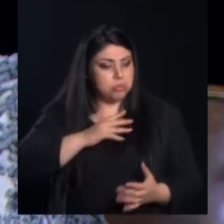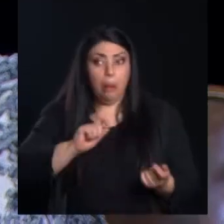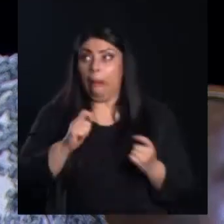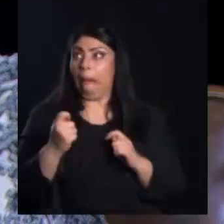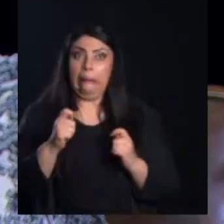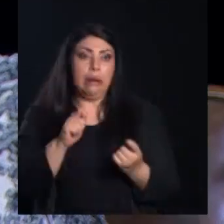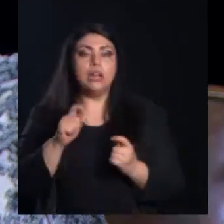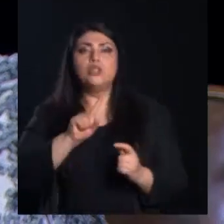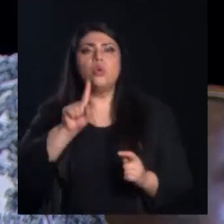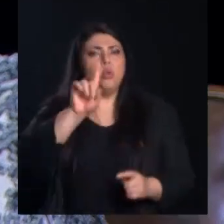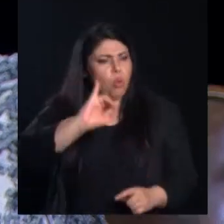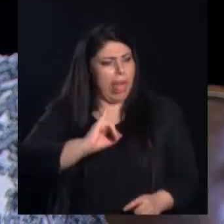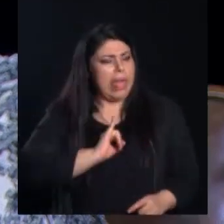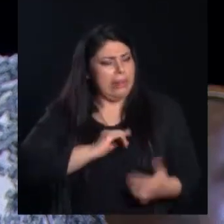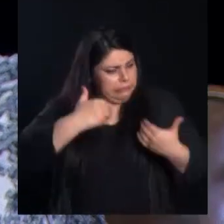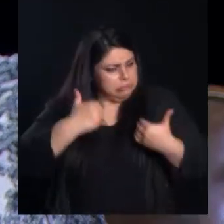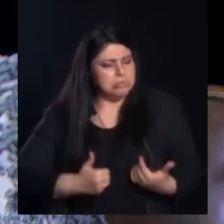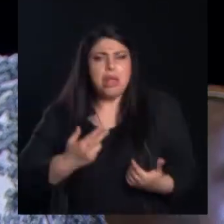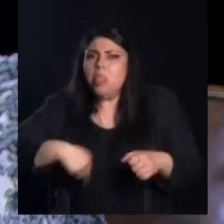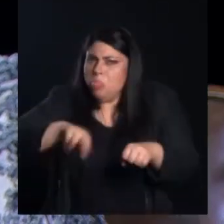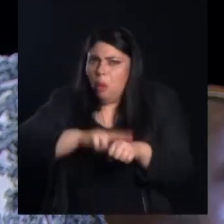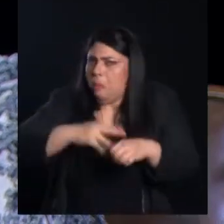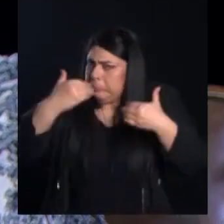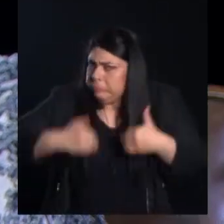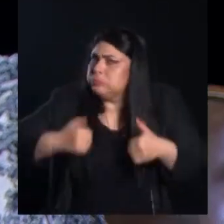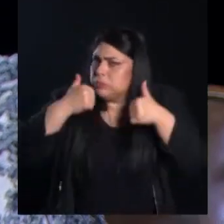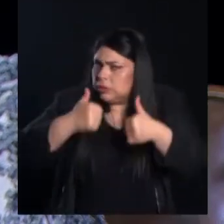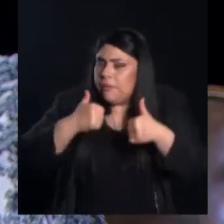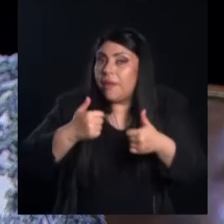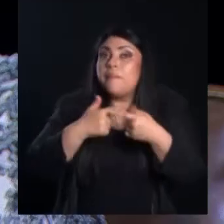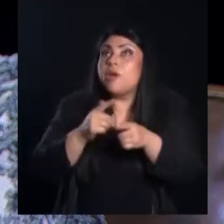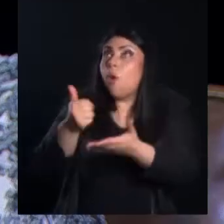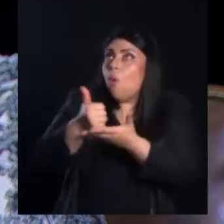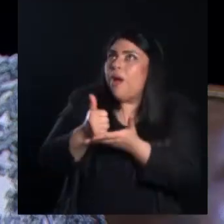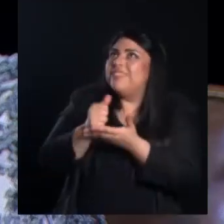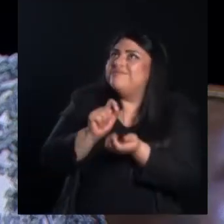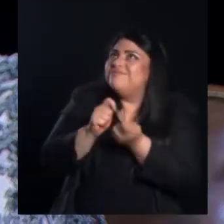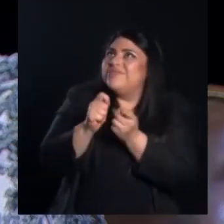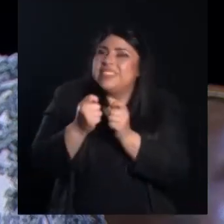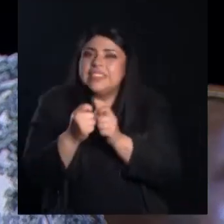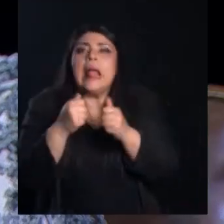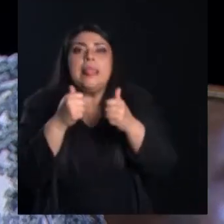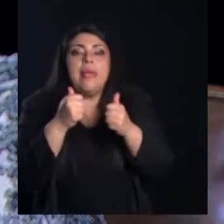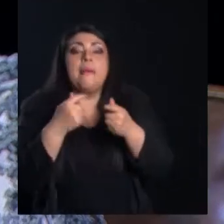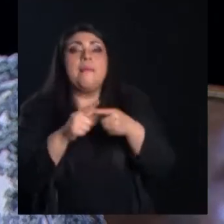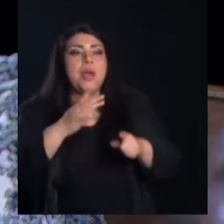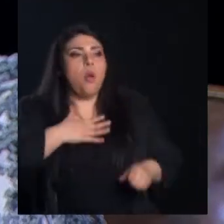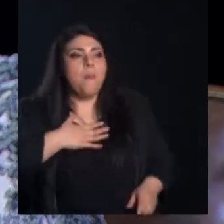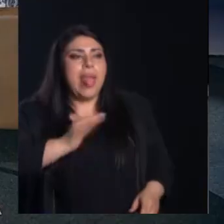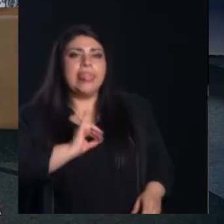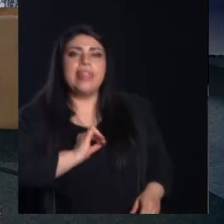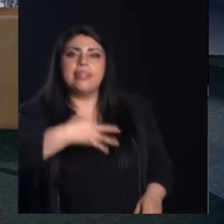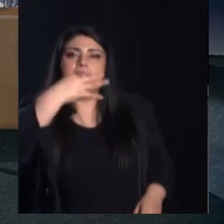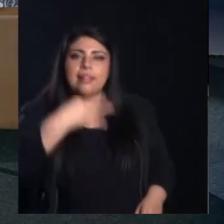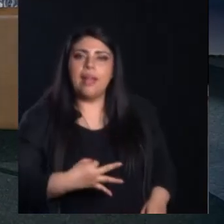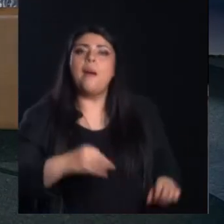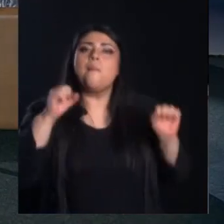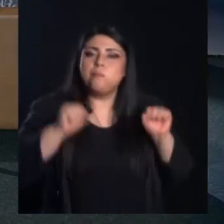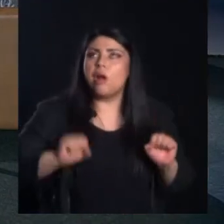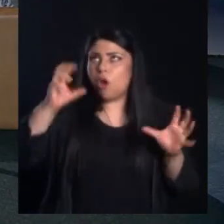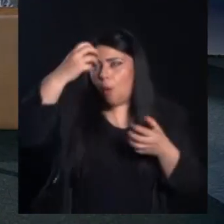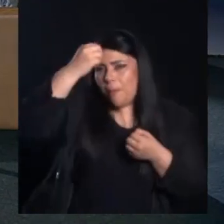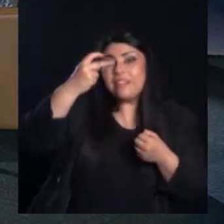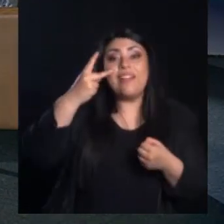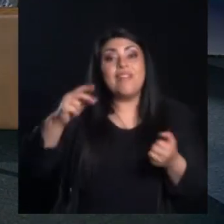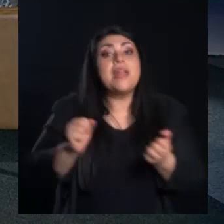y que solamente dejes que dios va a renovar tu vida para hacer cosas que tú jamás imaginaste que podías hacer así es